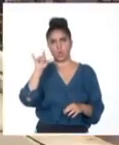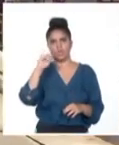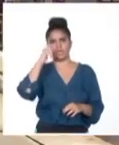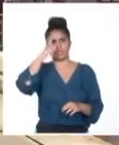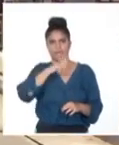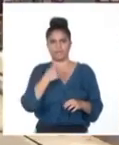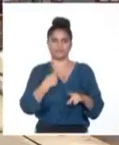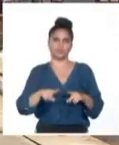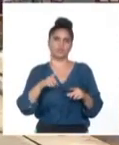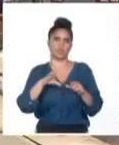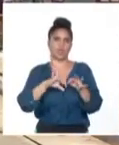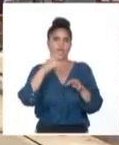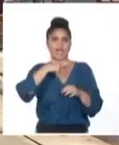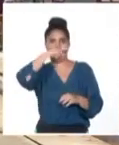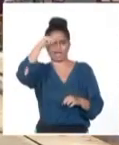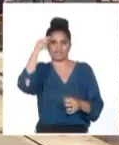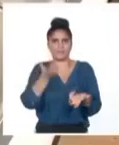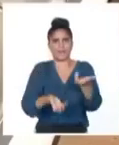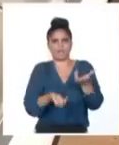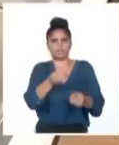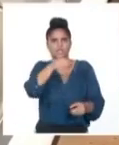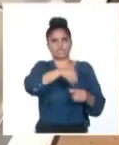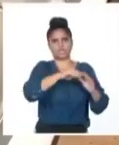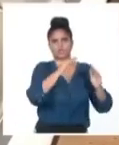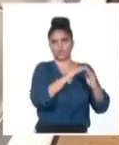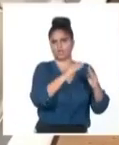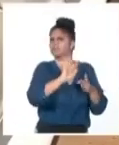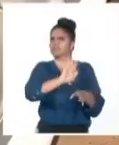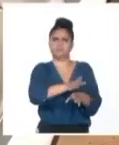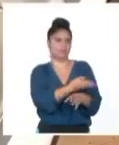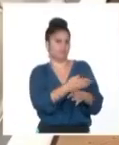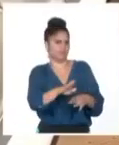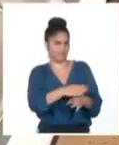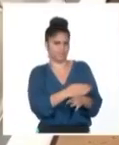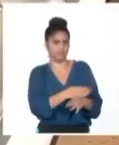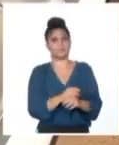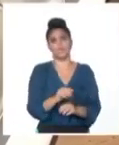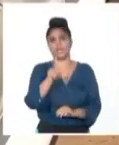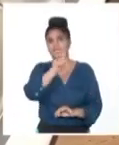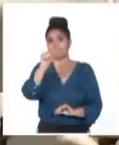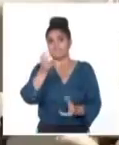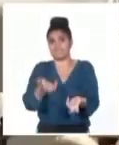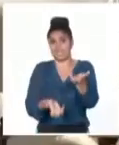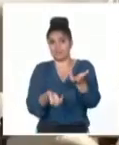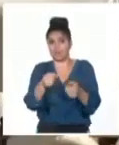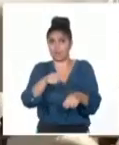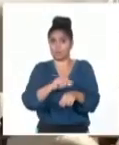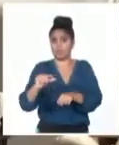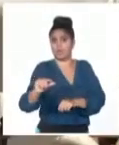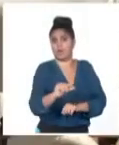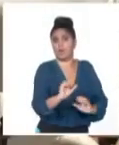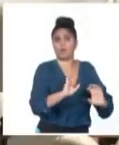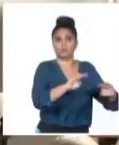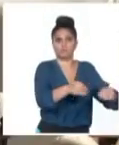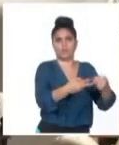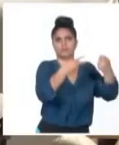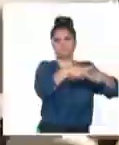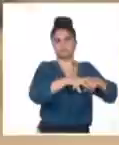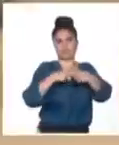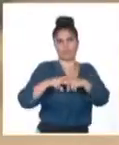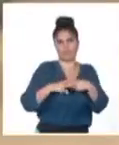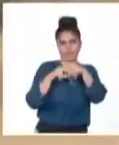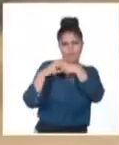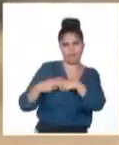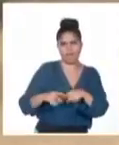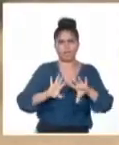país. Cienfuegos S.A. acaba de concluir un mantenimiento por oportunidades que asegura